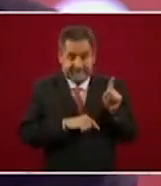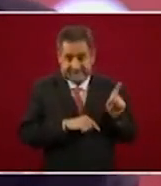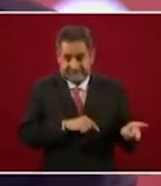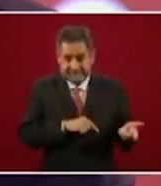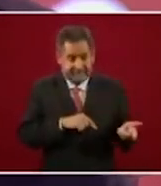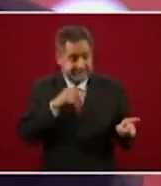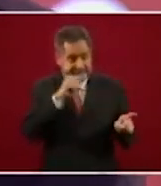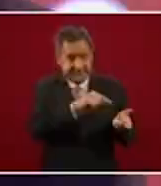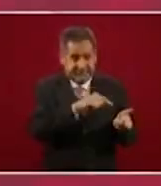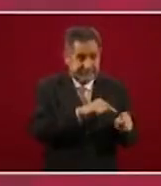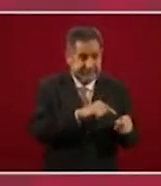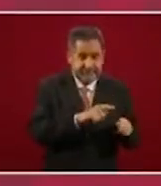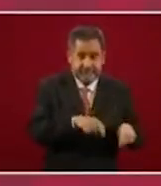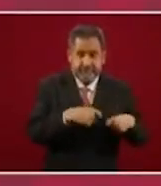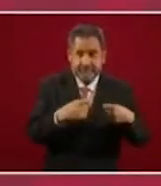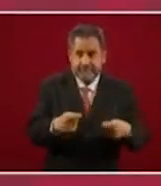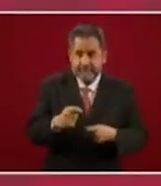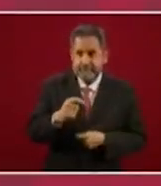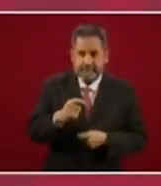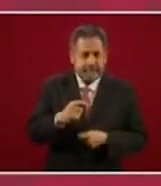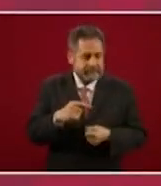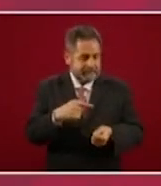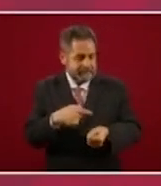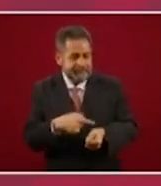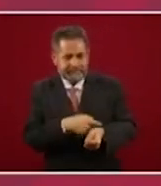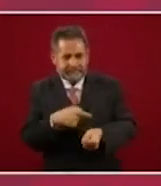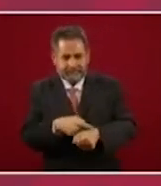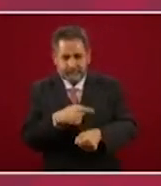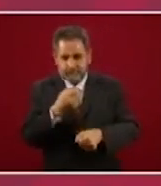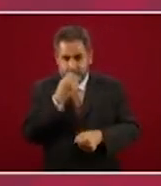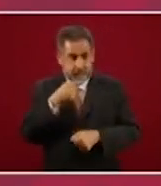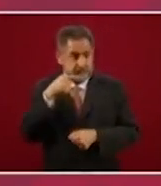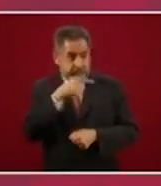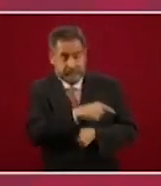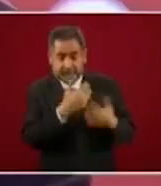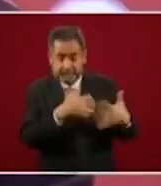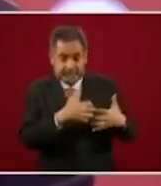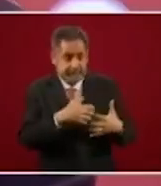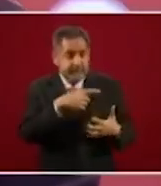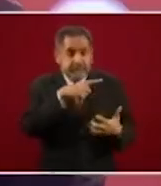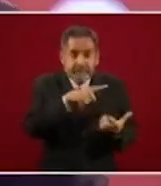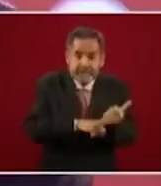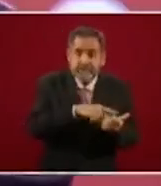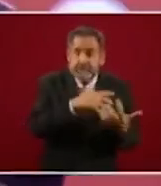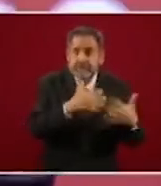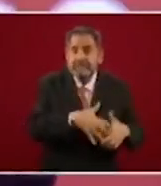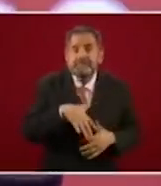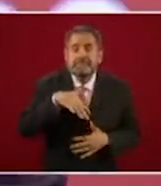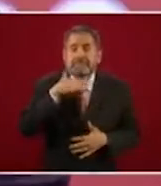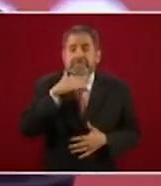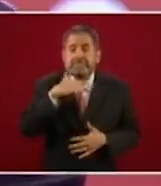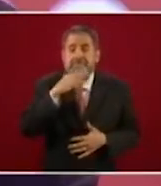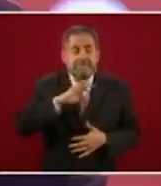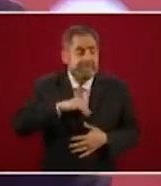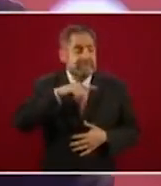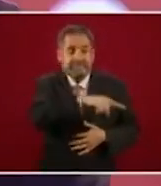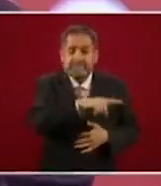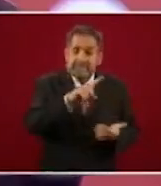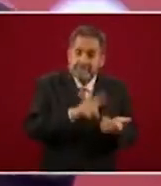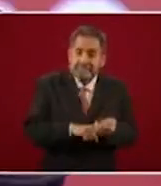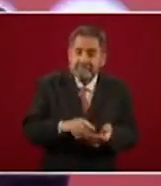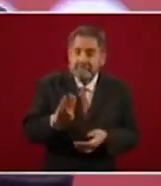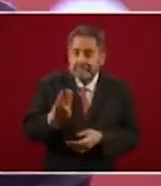productos que se llaman centrales de mezclas estaba contaminada que de ahí venía la bacteria